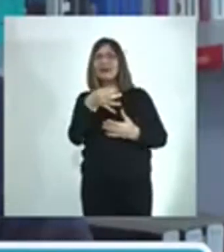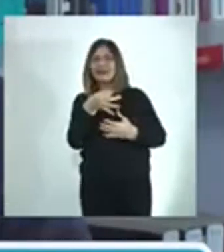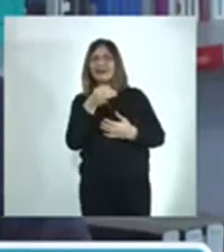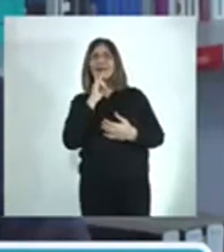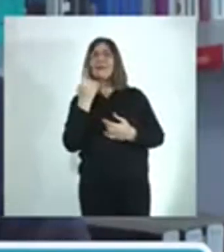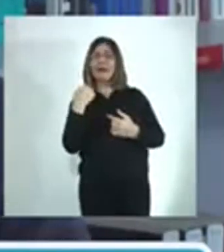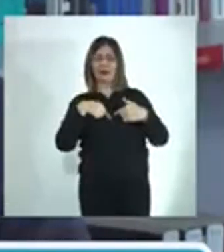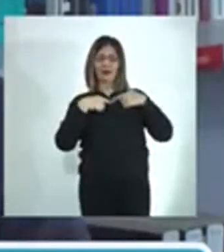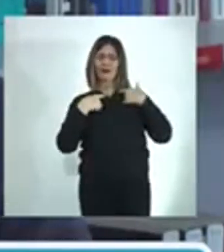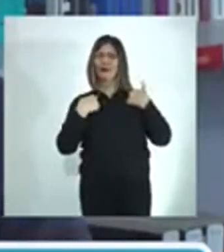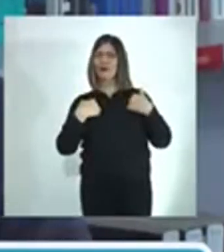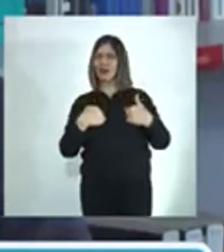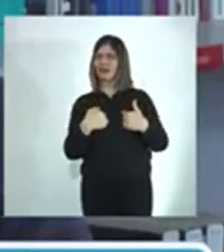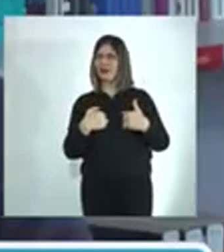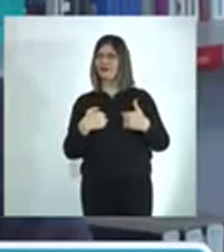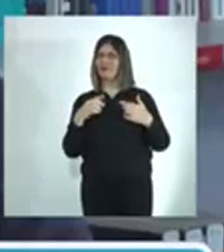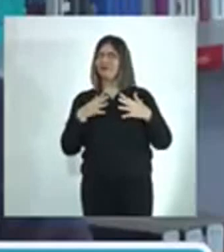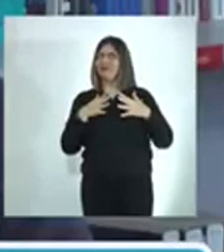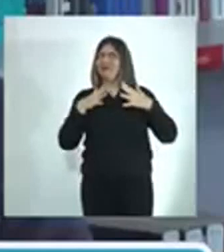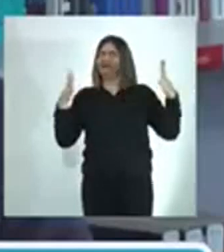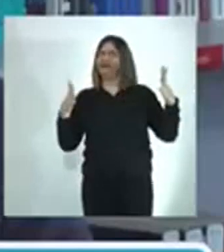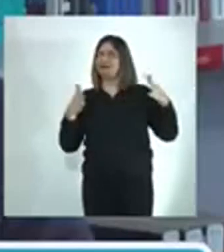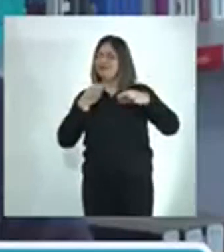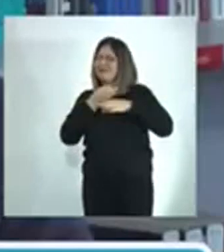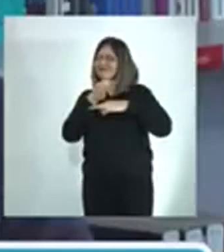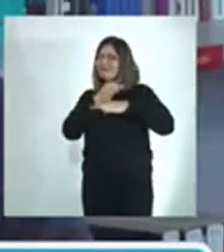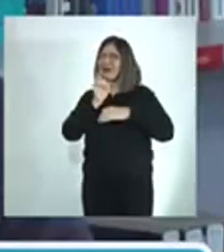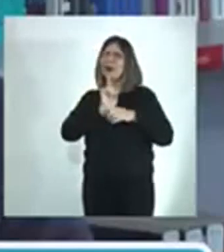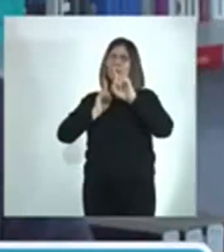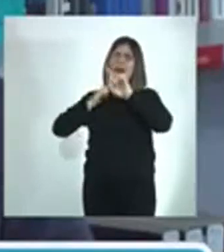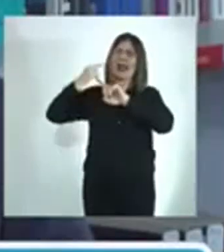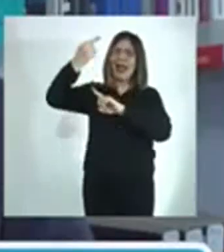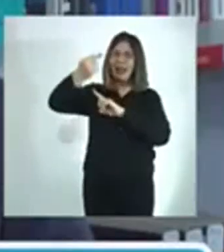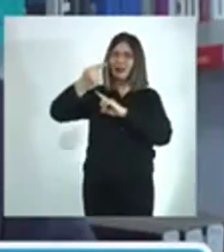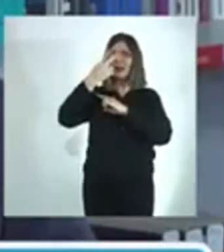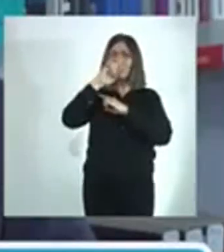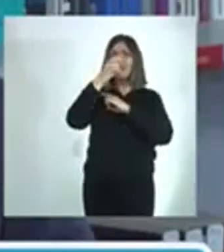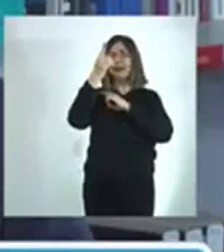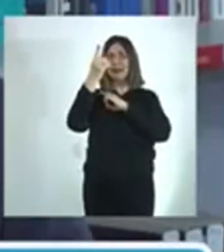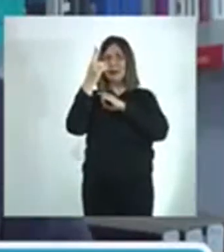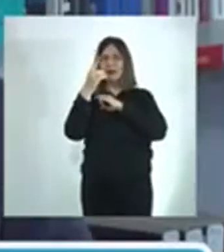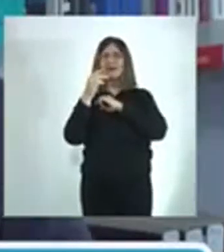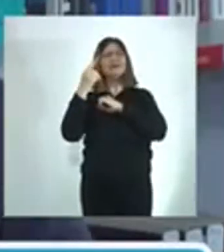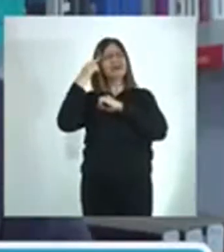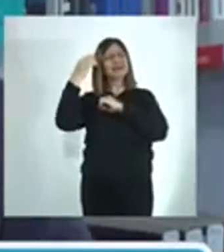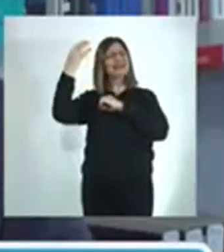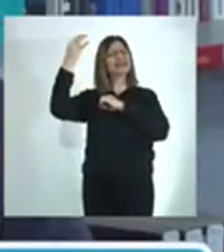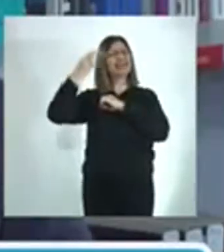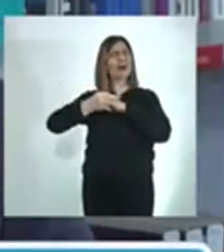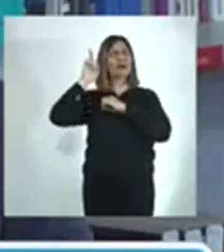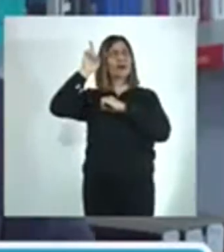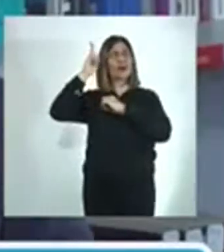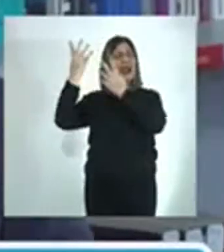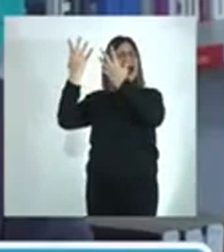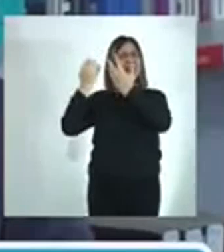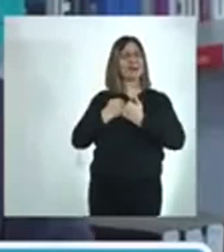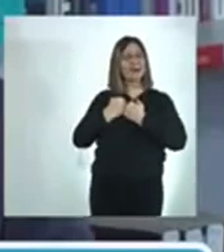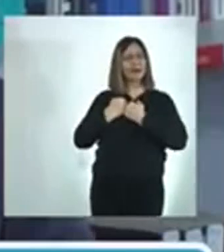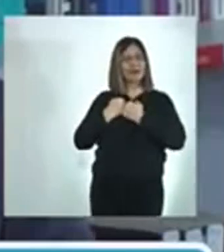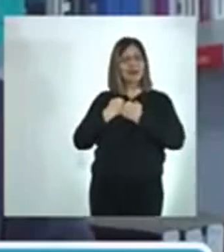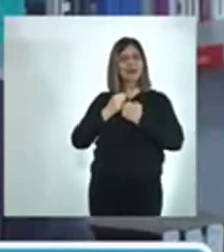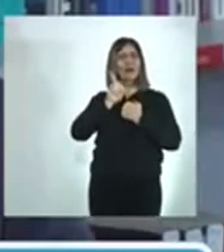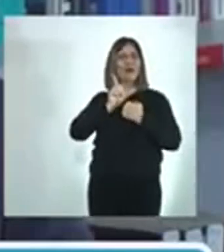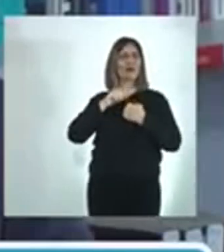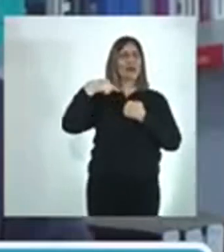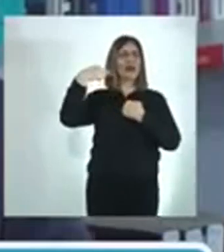el corazón es grande. Así que el año que viene, y Dios va a querer que sea así, el año que